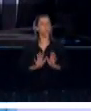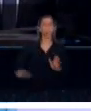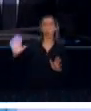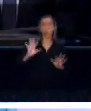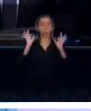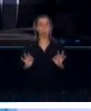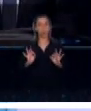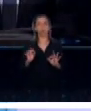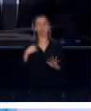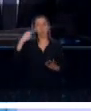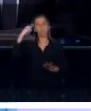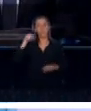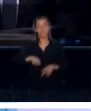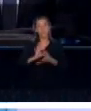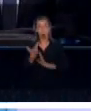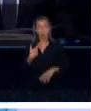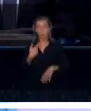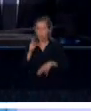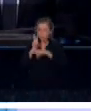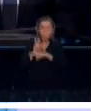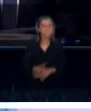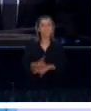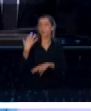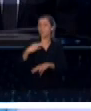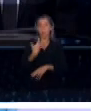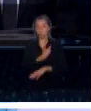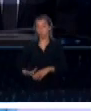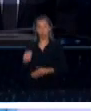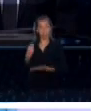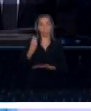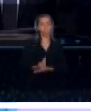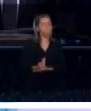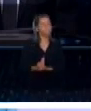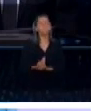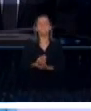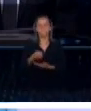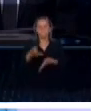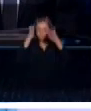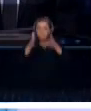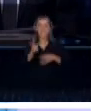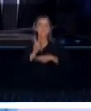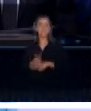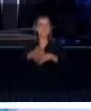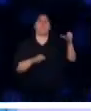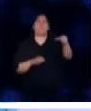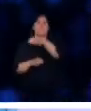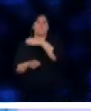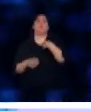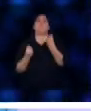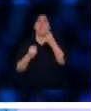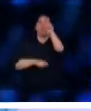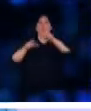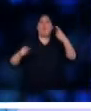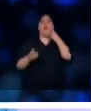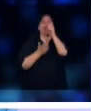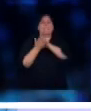al Congreso porque creo que nuestras voces allí en primera persona para defender todos los derechos que hemos conquistado son importantes. Quiero estar